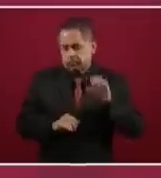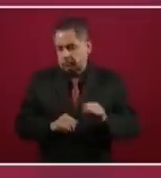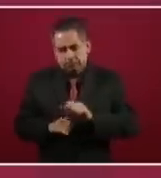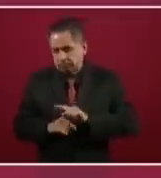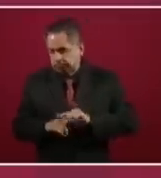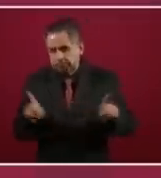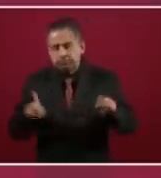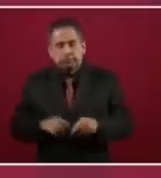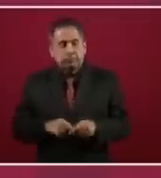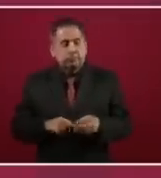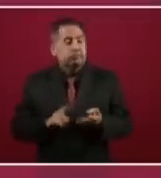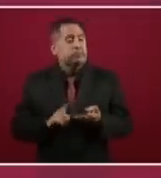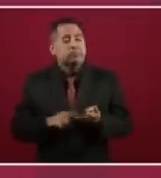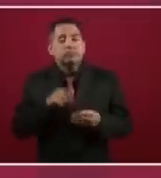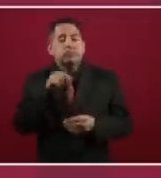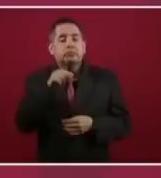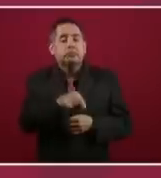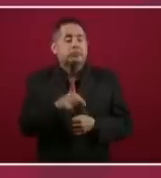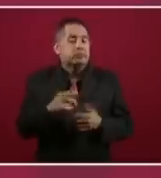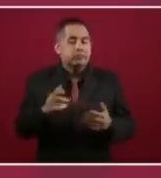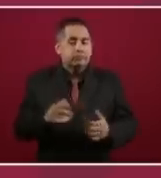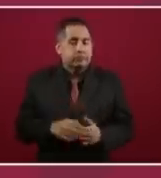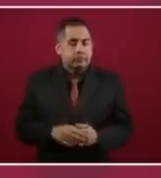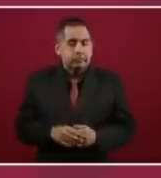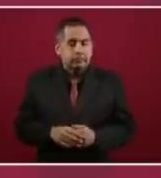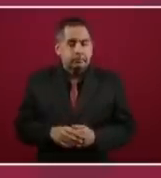No es de izquierda